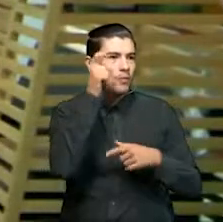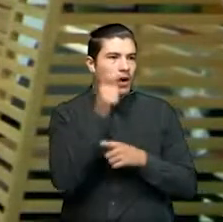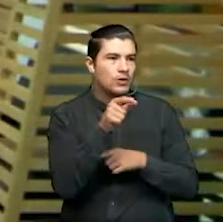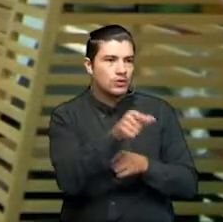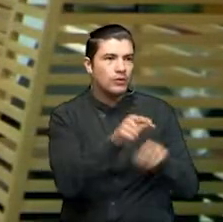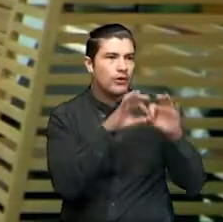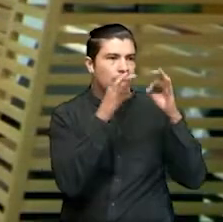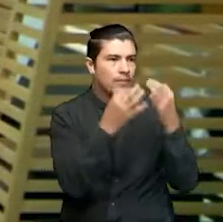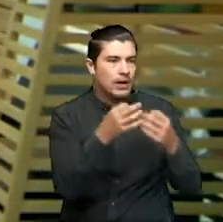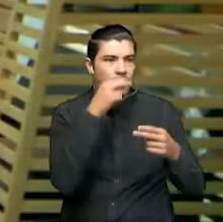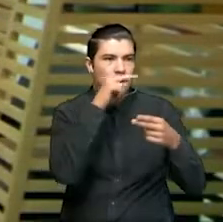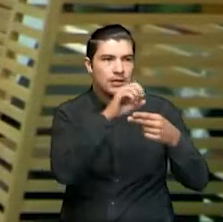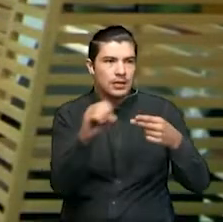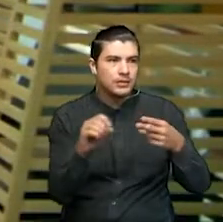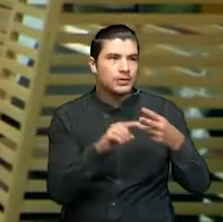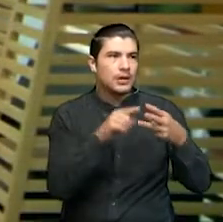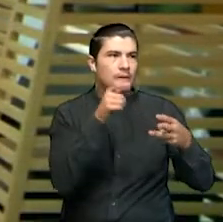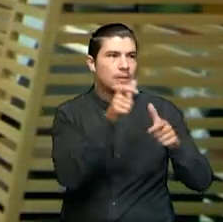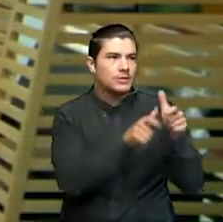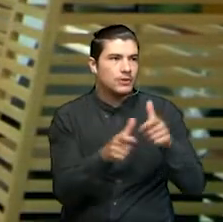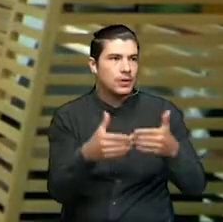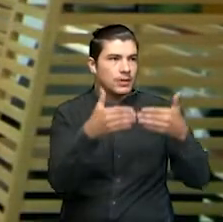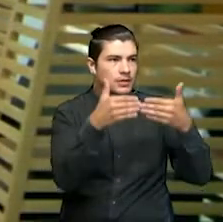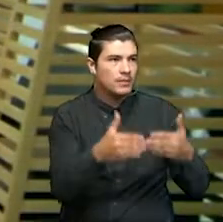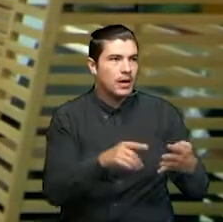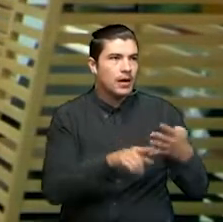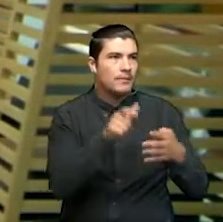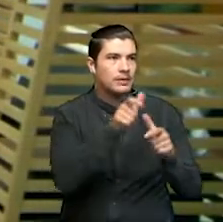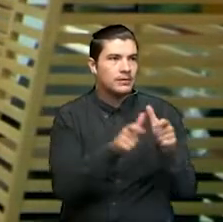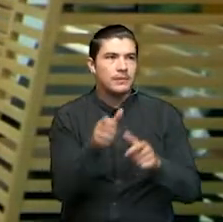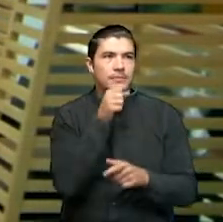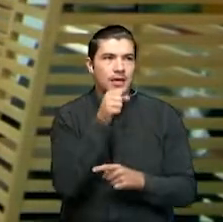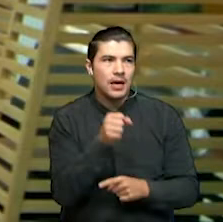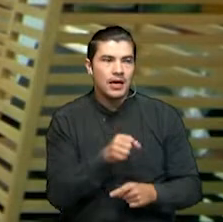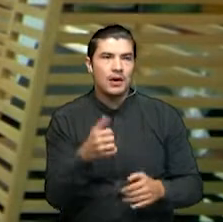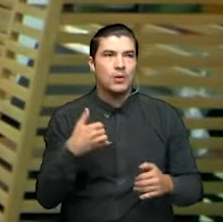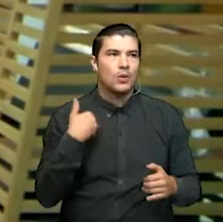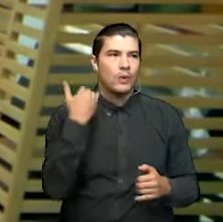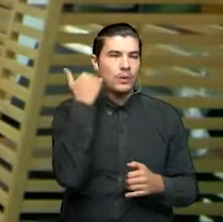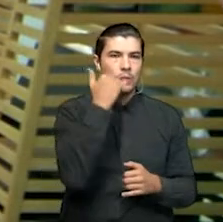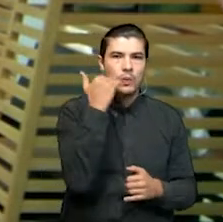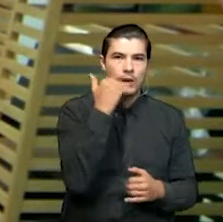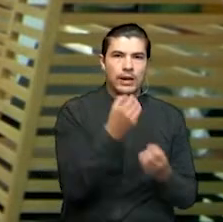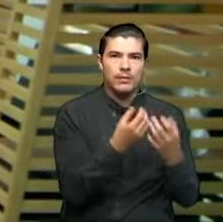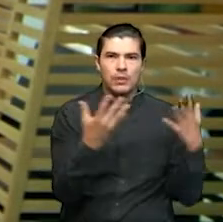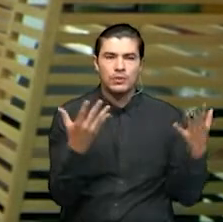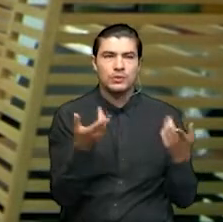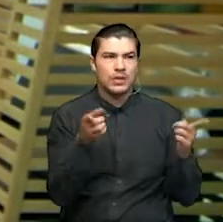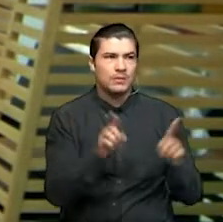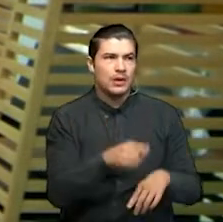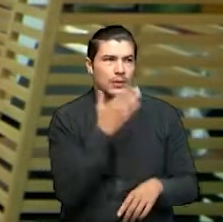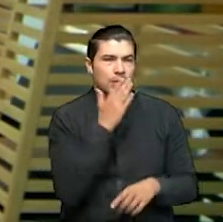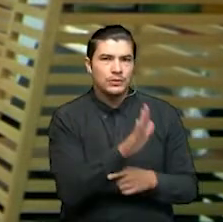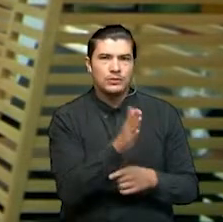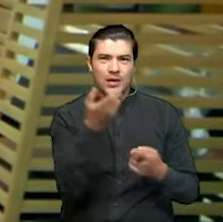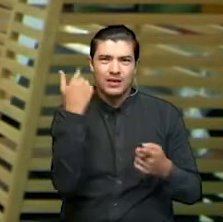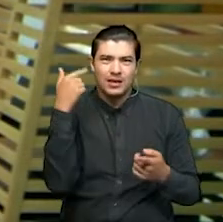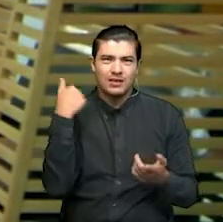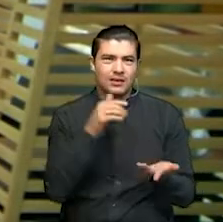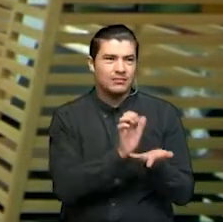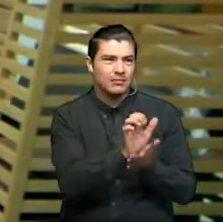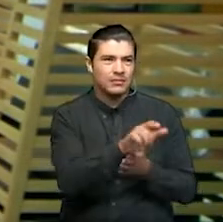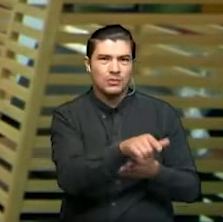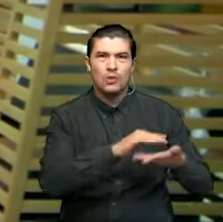estamos hablando de niños, personas en situación de vulnerabilidad. Como poblaciones históricamente discriminadas,